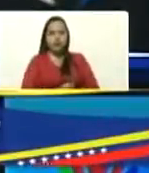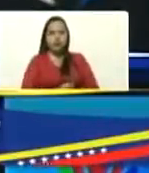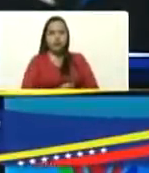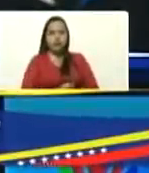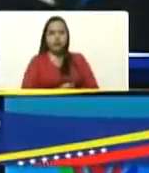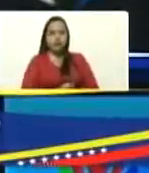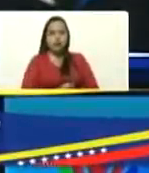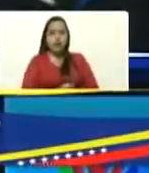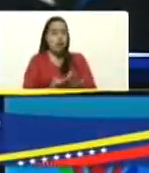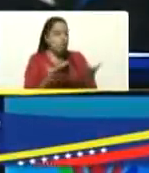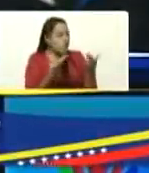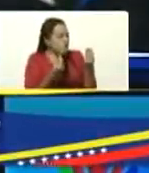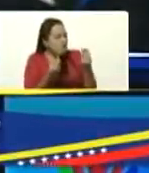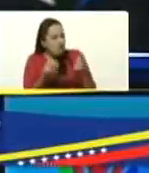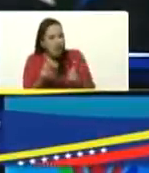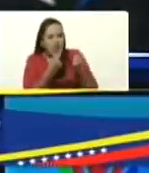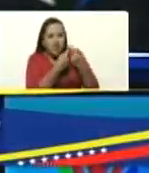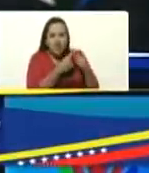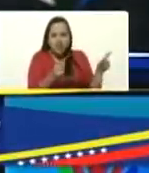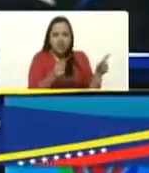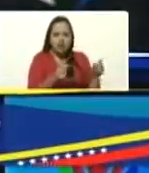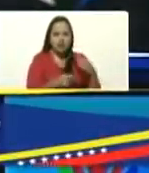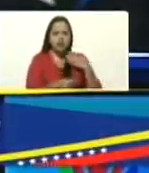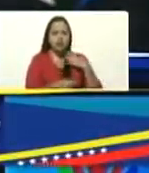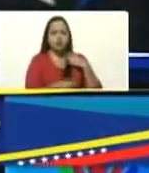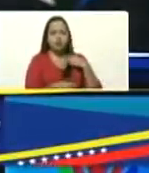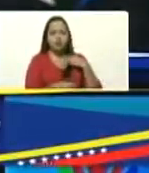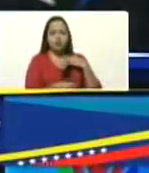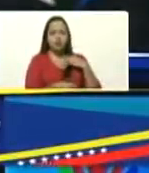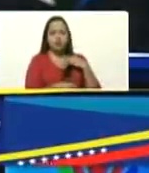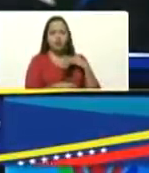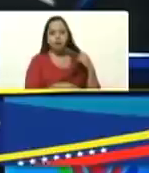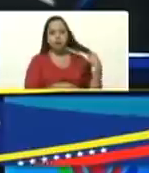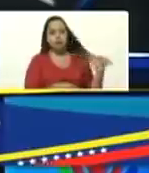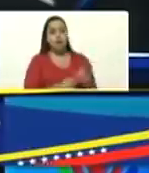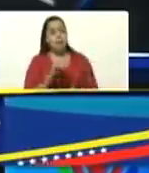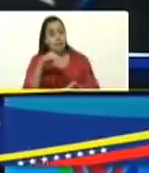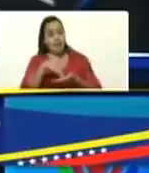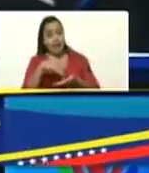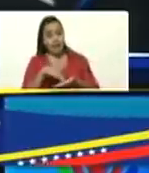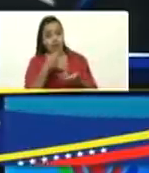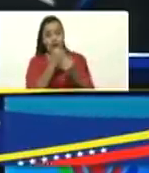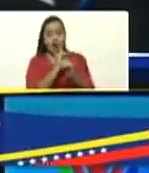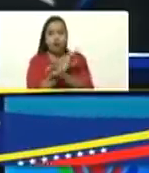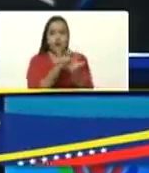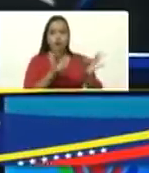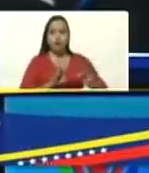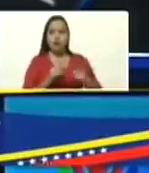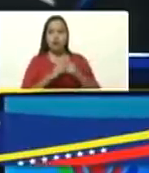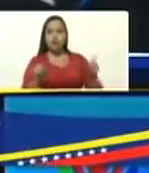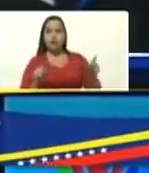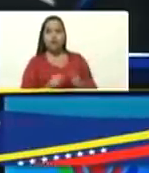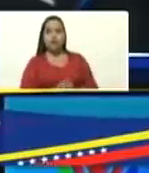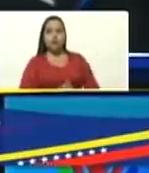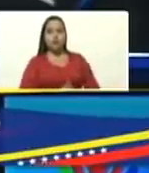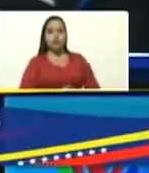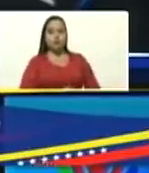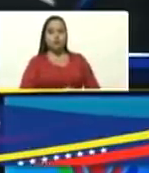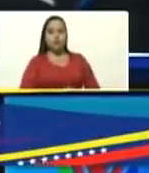y muy, pero muy diferente al estado Miranda, que es el